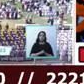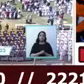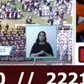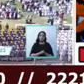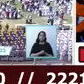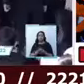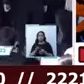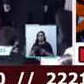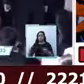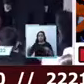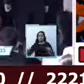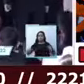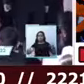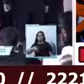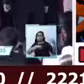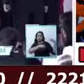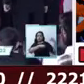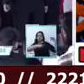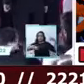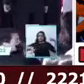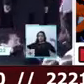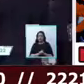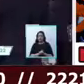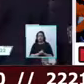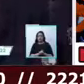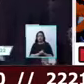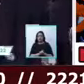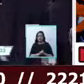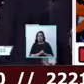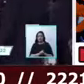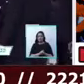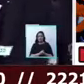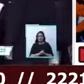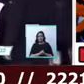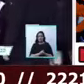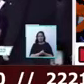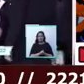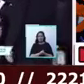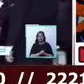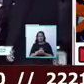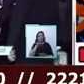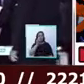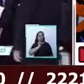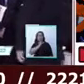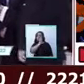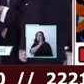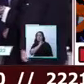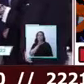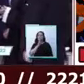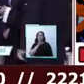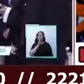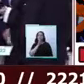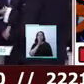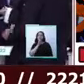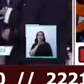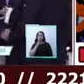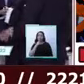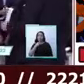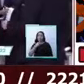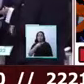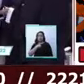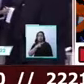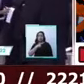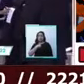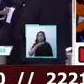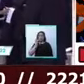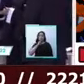los militares son los, bueno, por lo menos los hondureños son los menos indicados a hablar de democracia, ¿verdad? Siguen siendo cuadrados, como él dice.